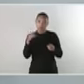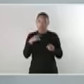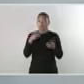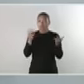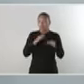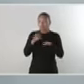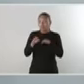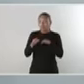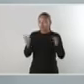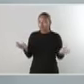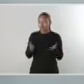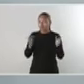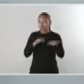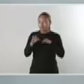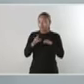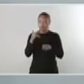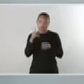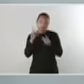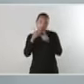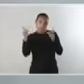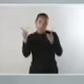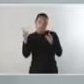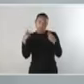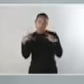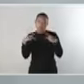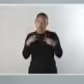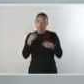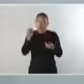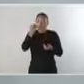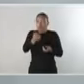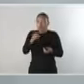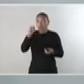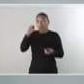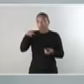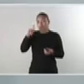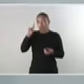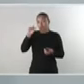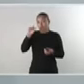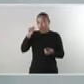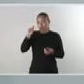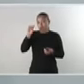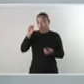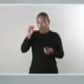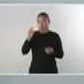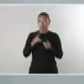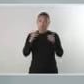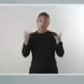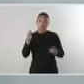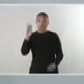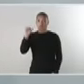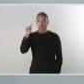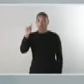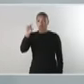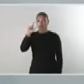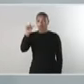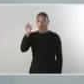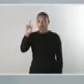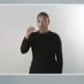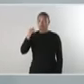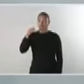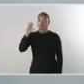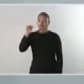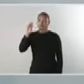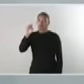yo genero empleos A diferencia de ellos dos yo pago impuestos A diferencia de Baltasar y cabeza yo no vivo